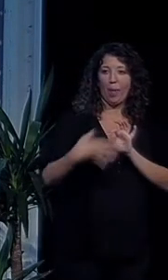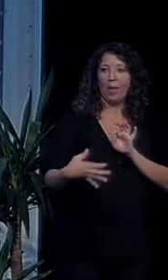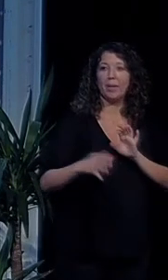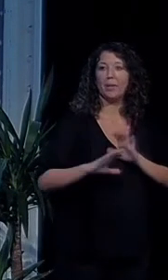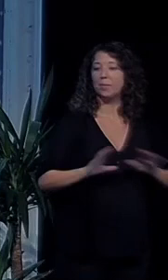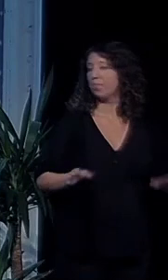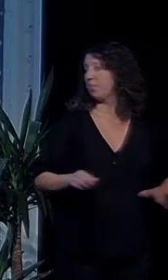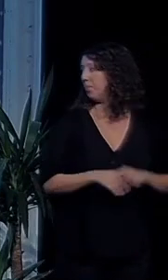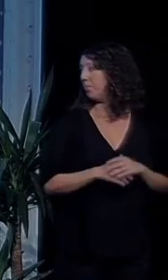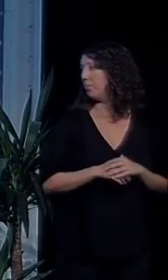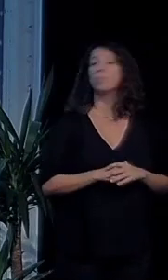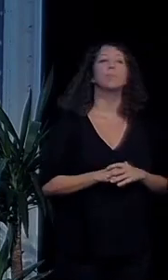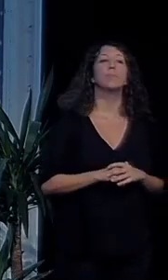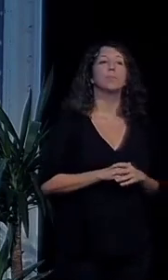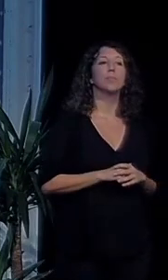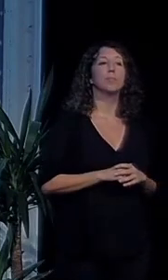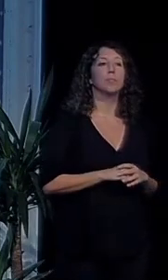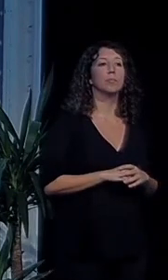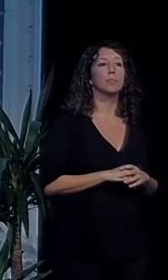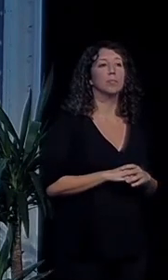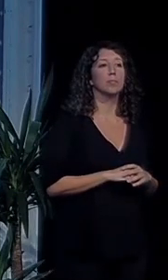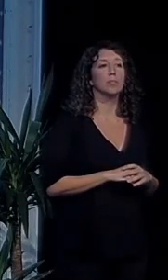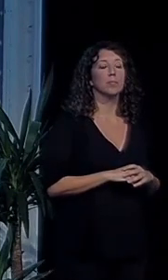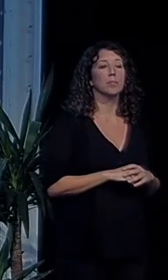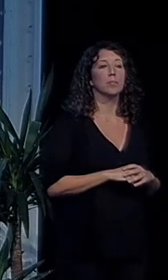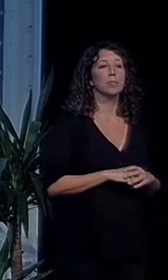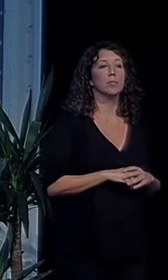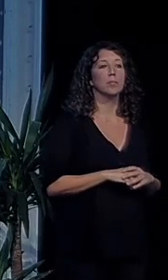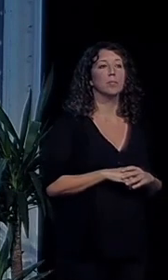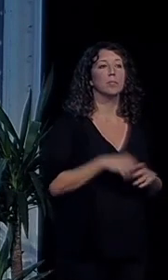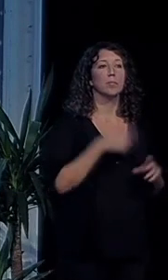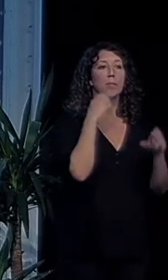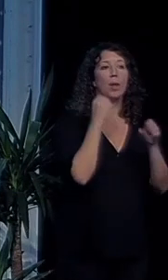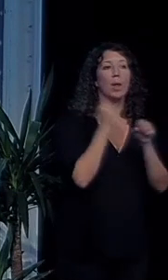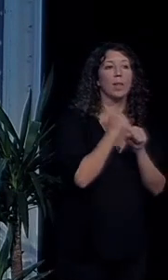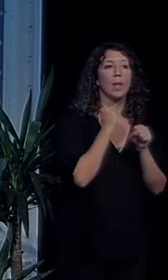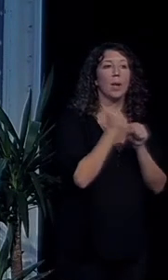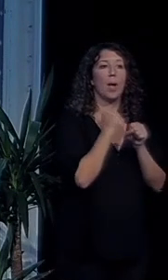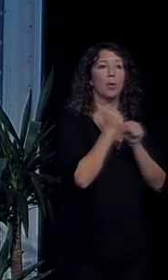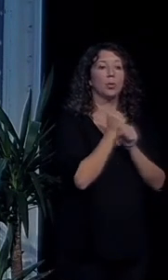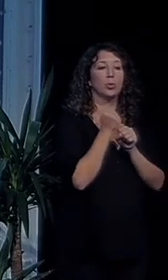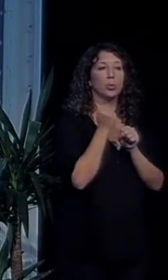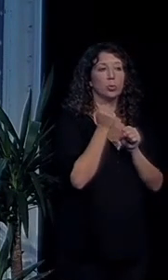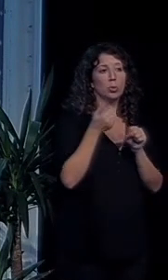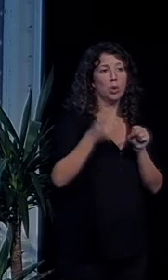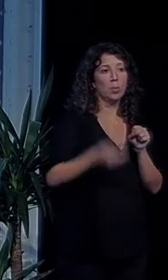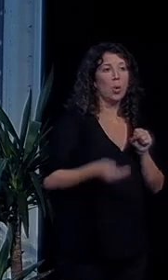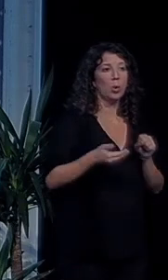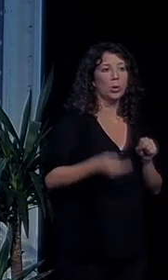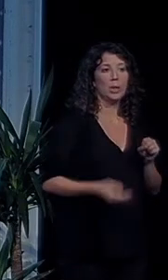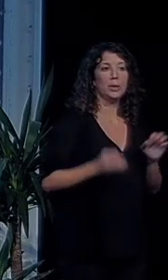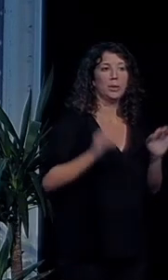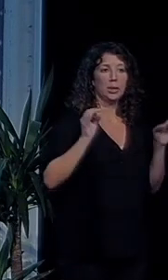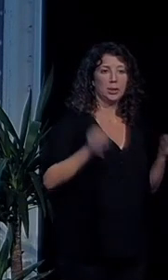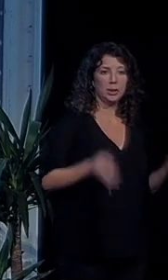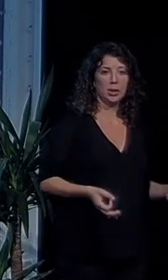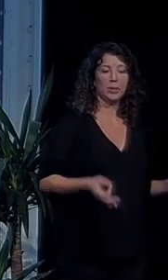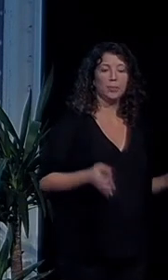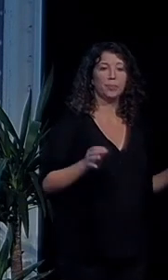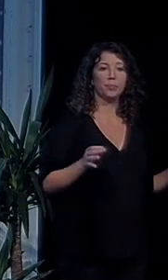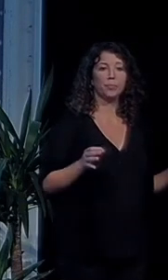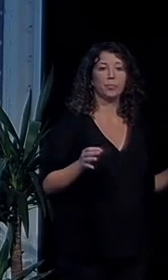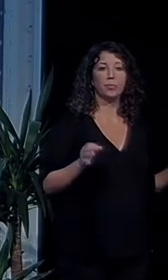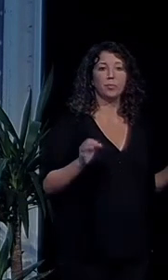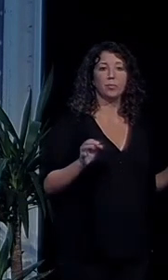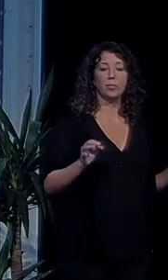Sí, es que no. Y creo que este tipo de trabajos son importantes, pero yo sí tengo que